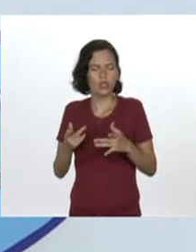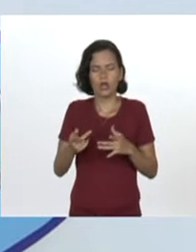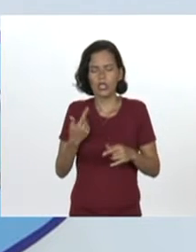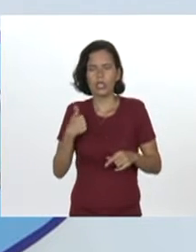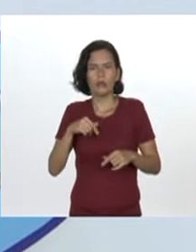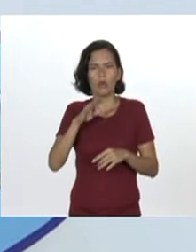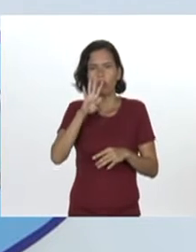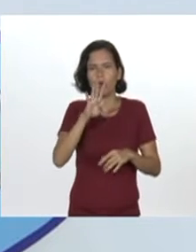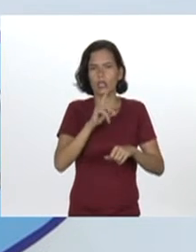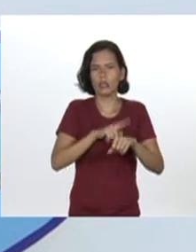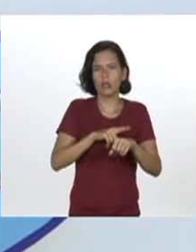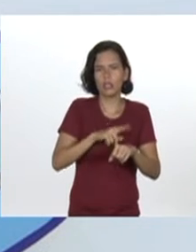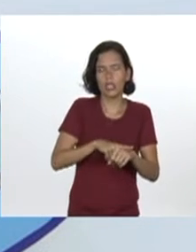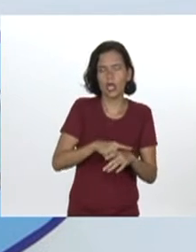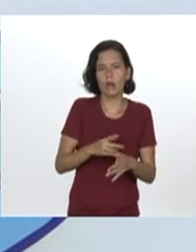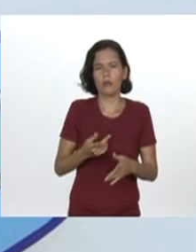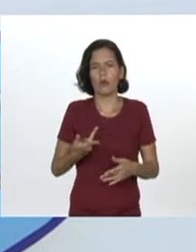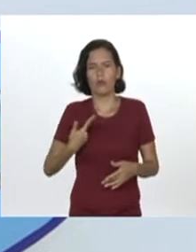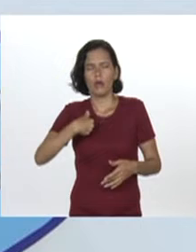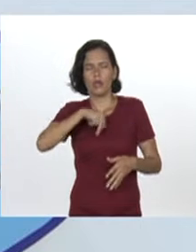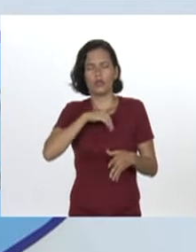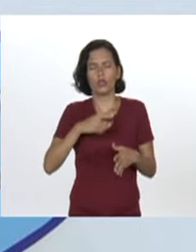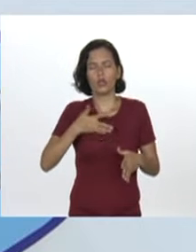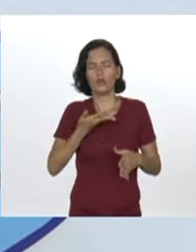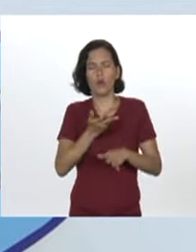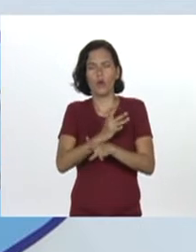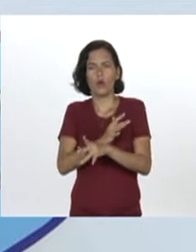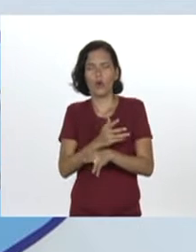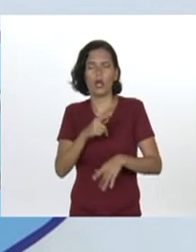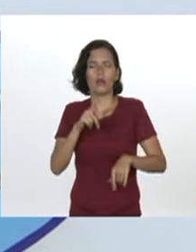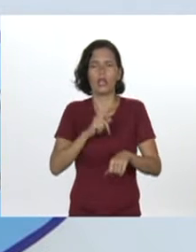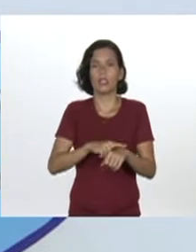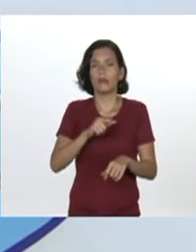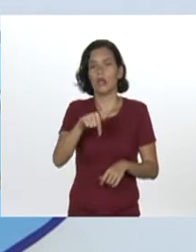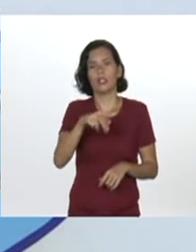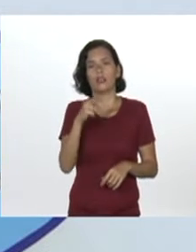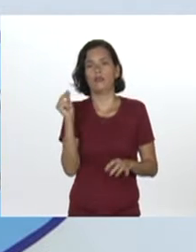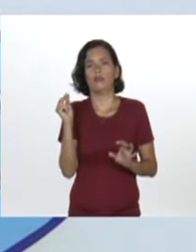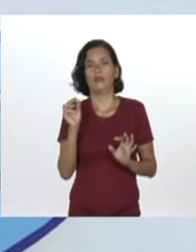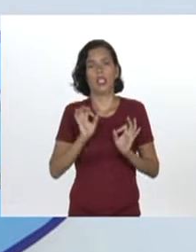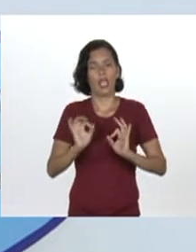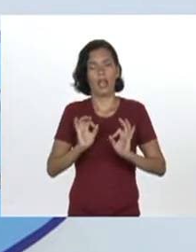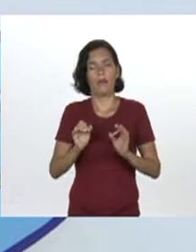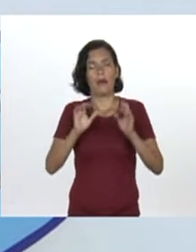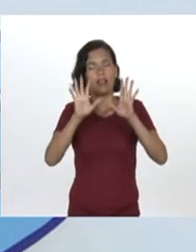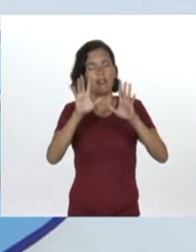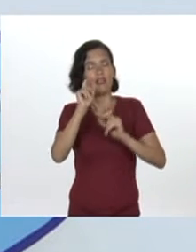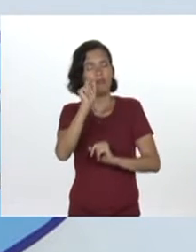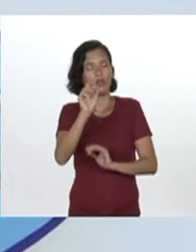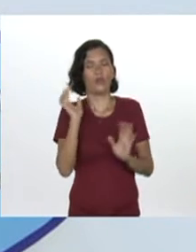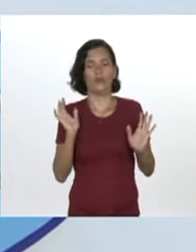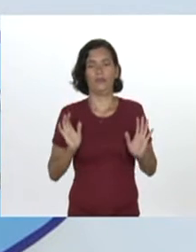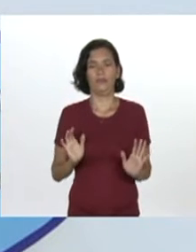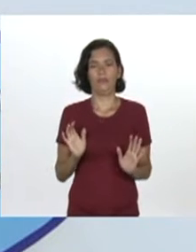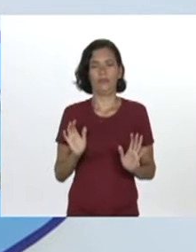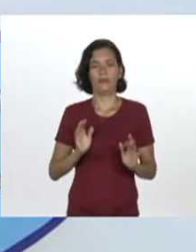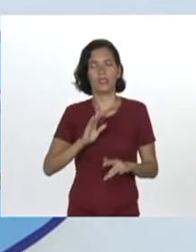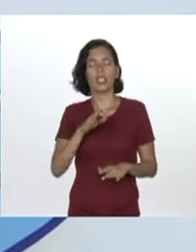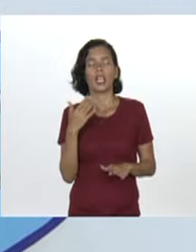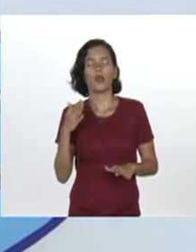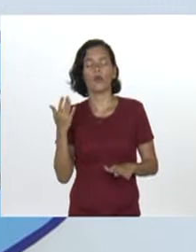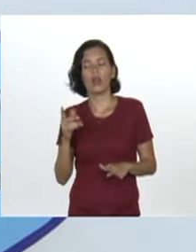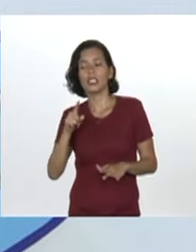teníamos 4 tiempos para nosotros poder jugar con el tiempo, aquí no. Aquí son 10 minutos, de los cuales si